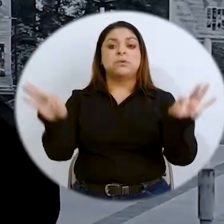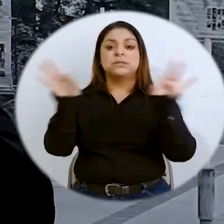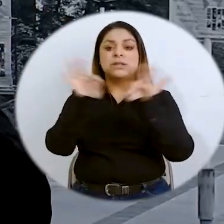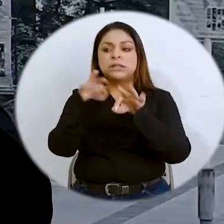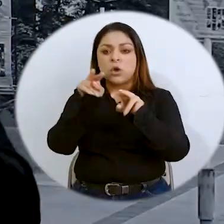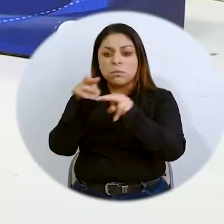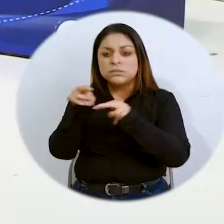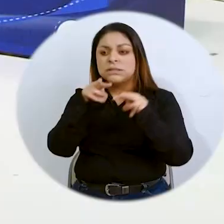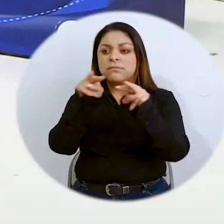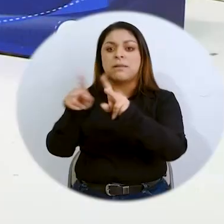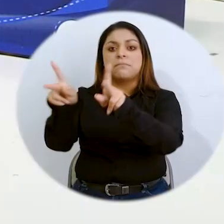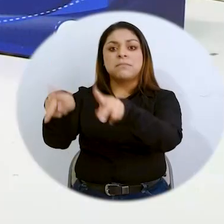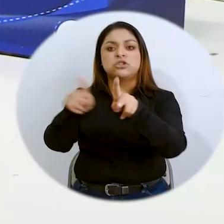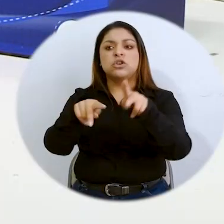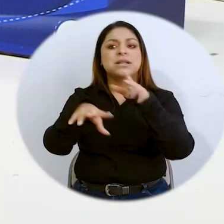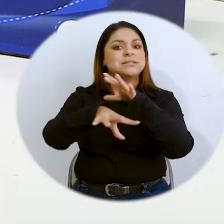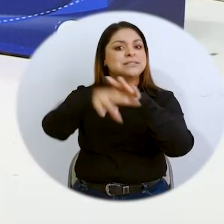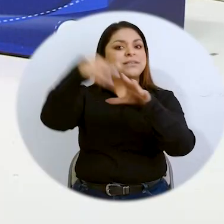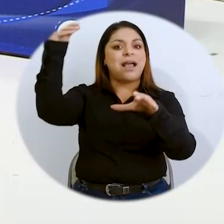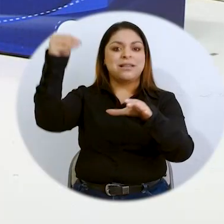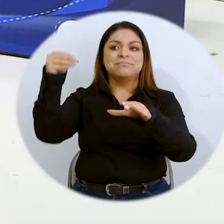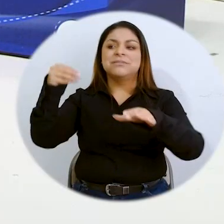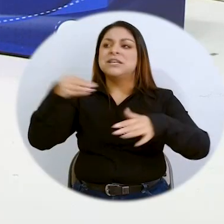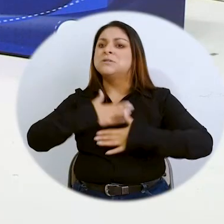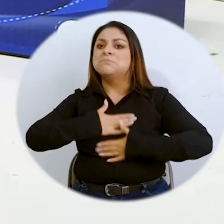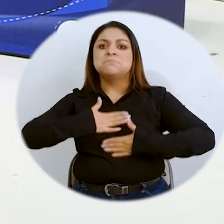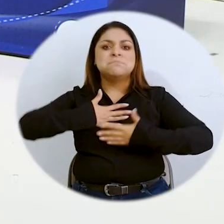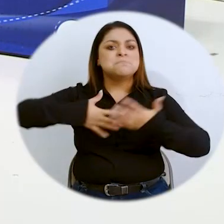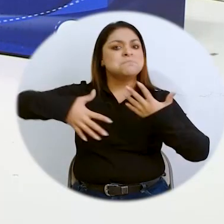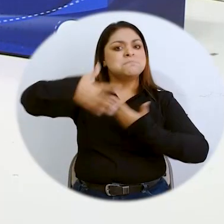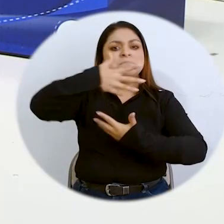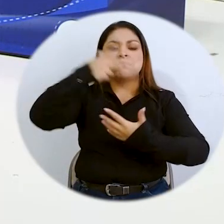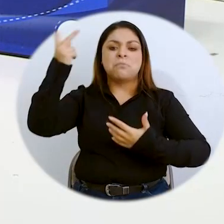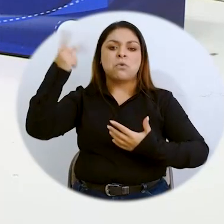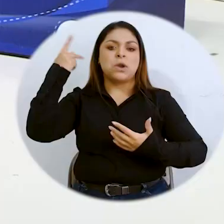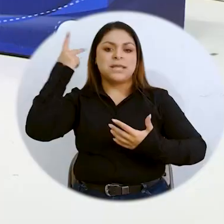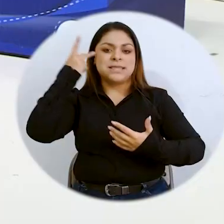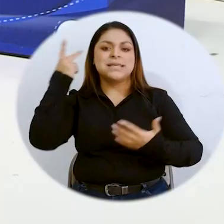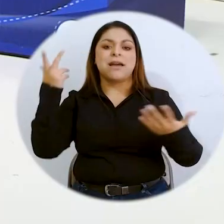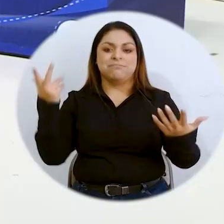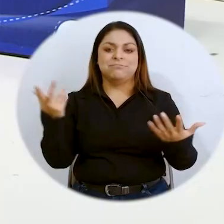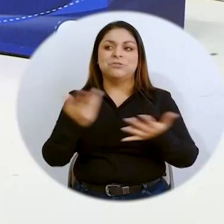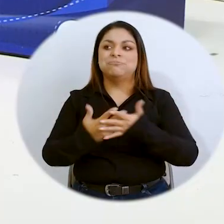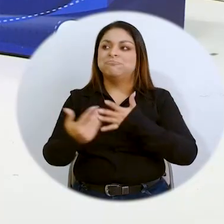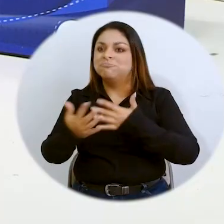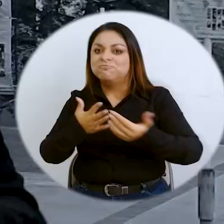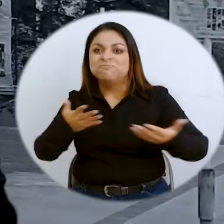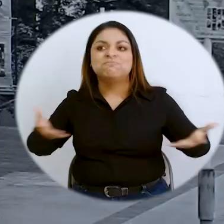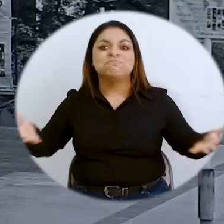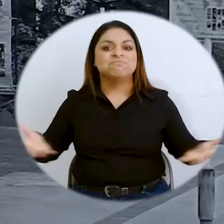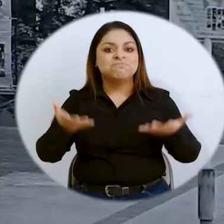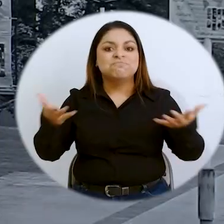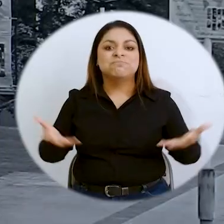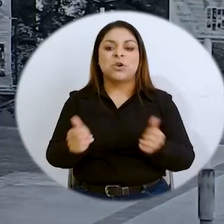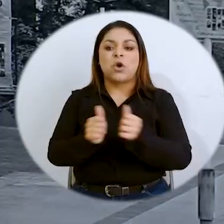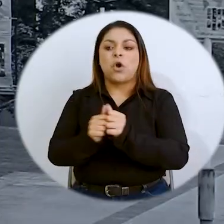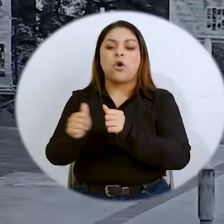personas salen de su entorno inmediato y tratan de vivir la política pues en comunidad, ¿verdad?, actuando junto con otras